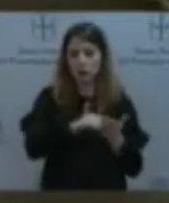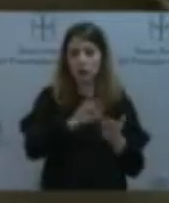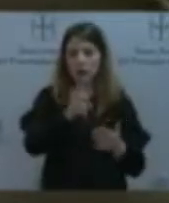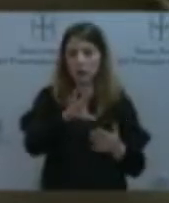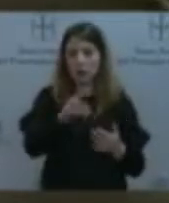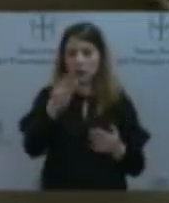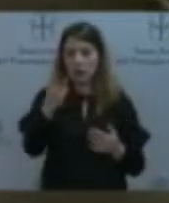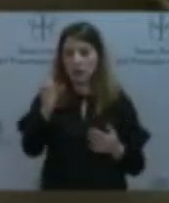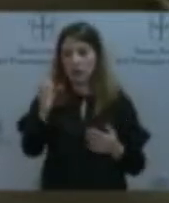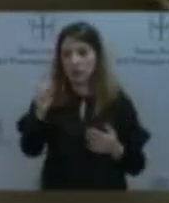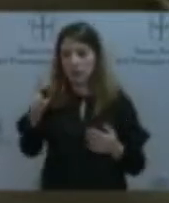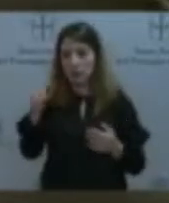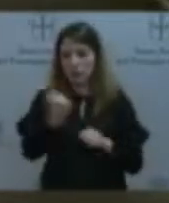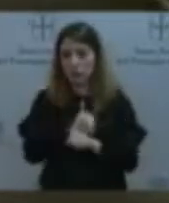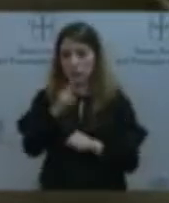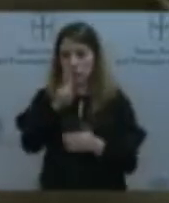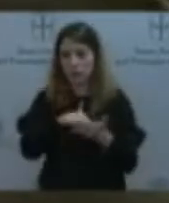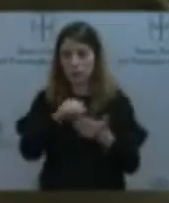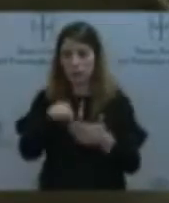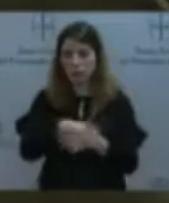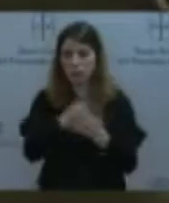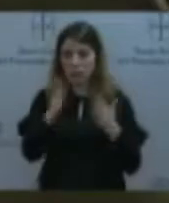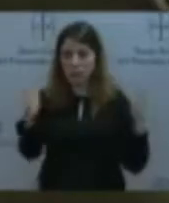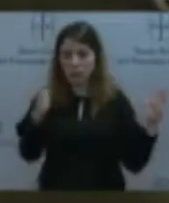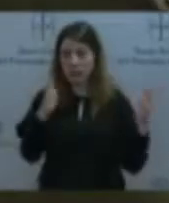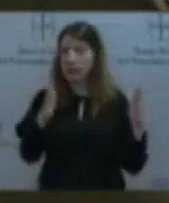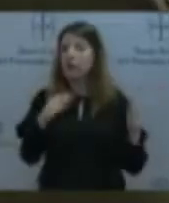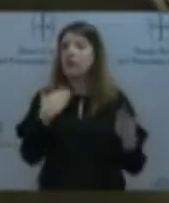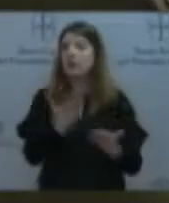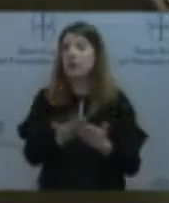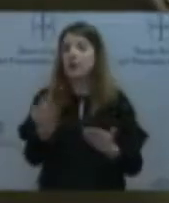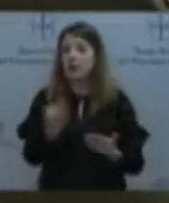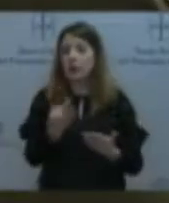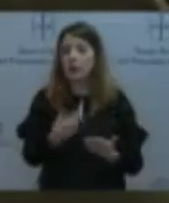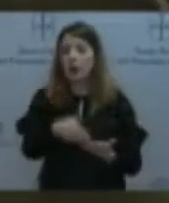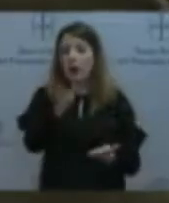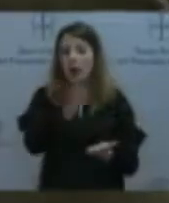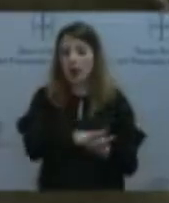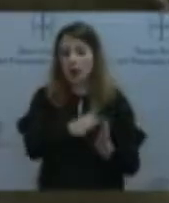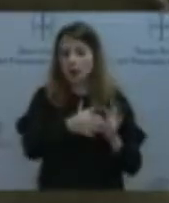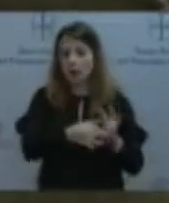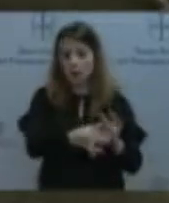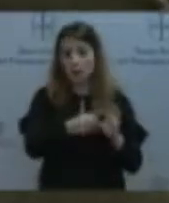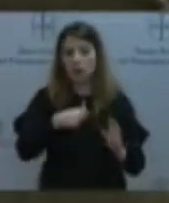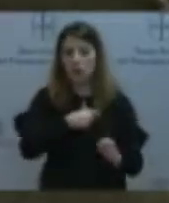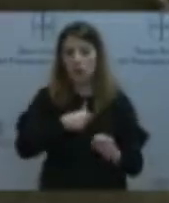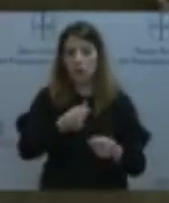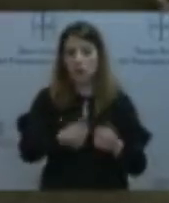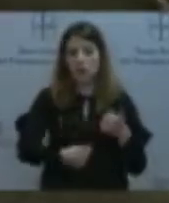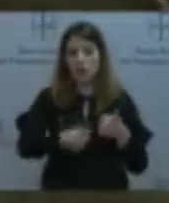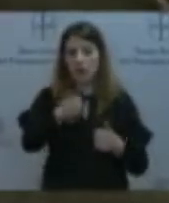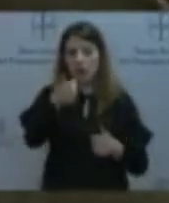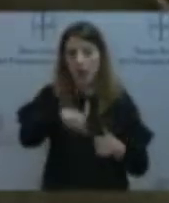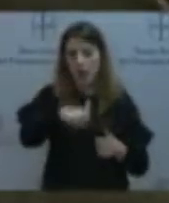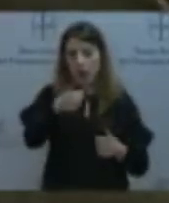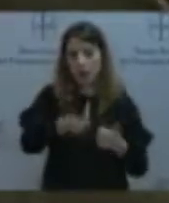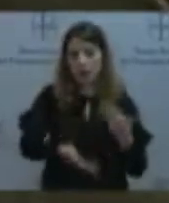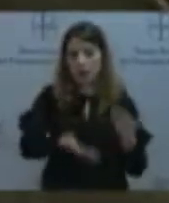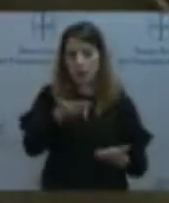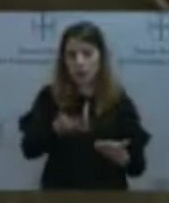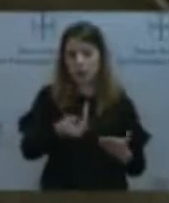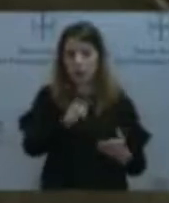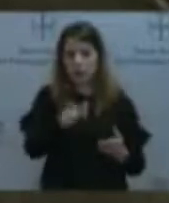2016. Y les pedía las actas de las respectivas comisiones de evaluación, la relación de los integrantes de esas comisiones, indicando los cargos que